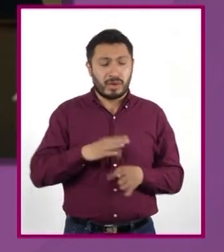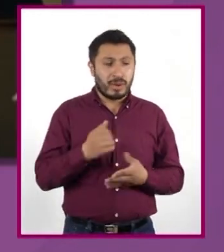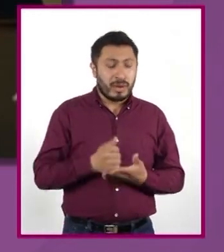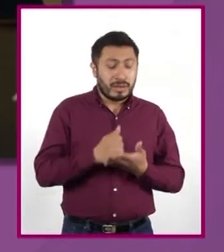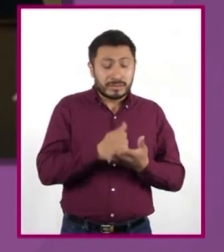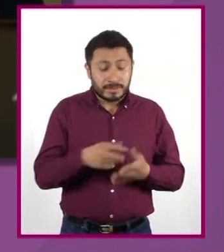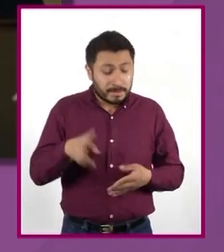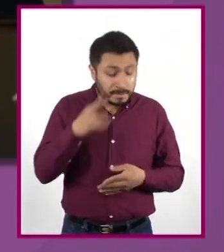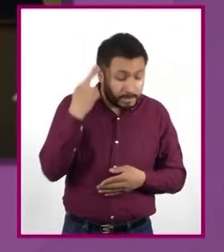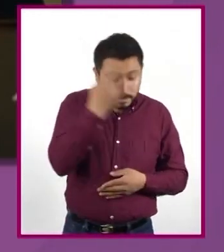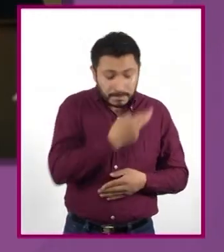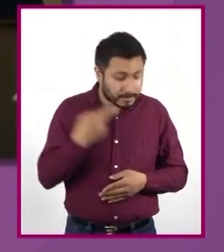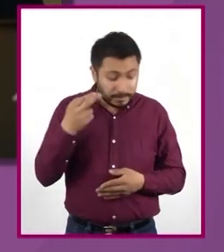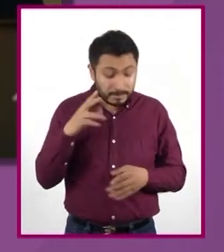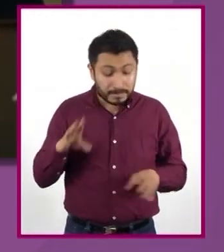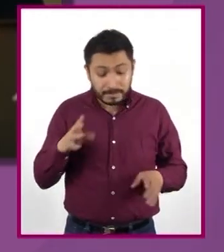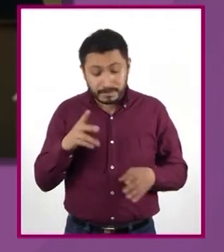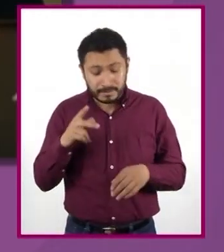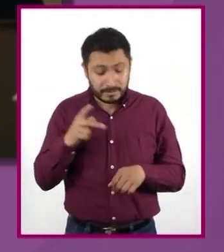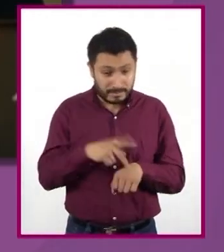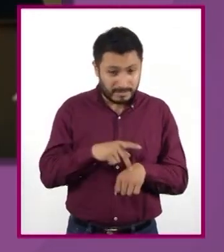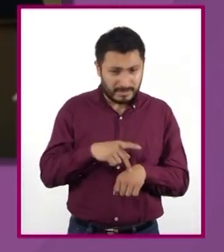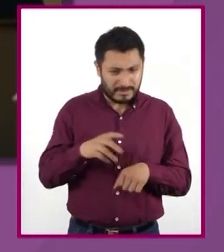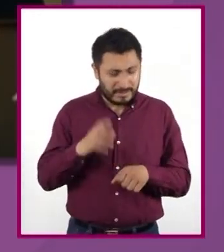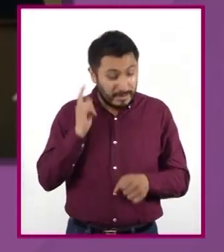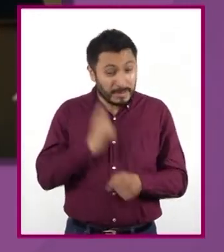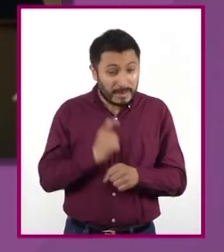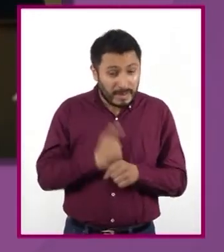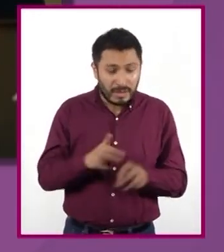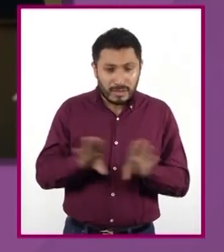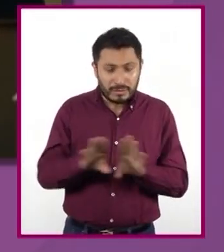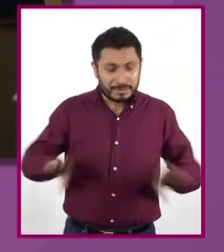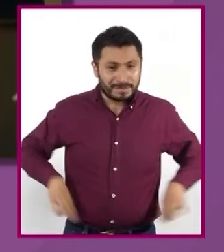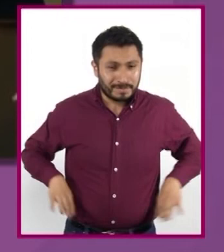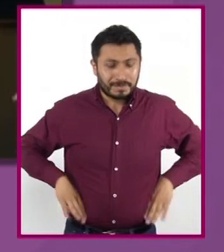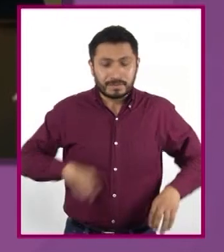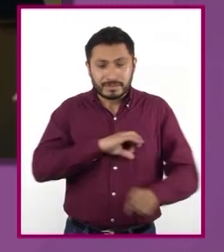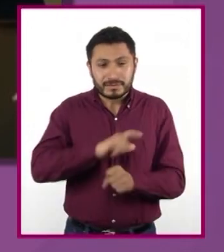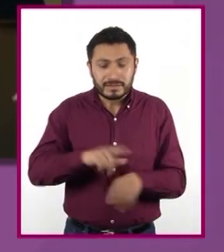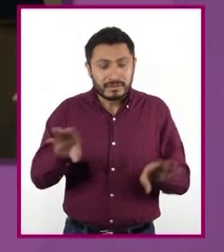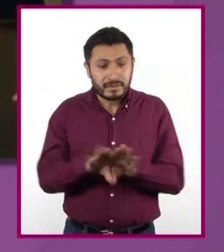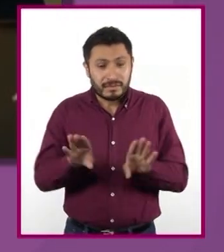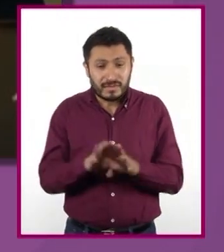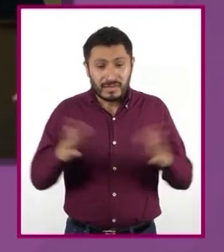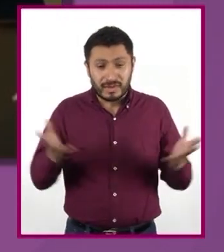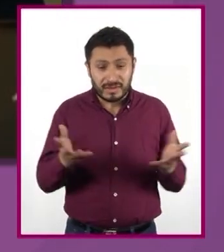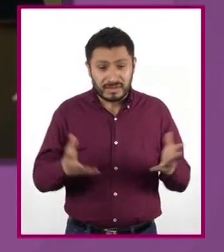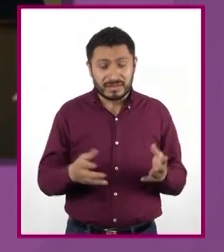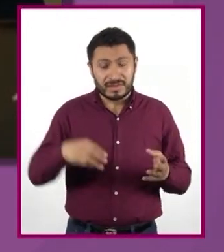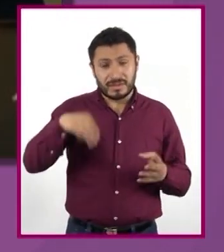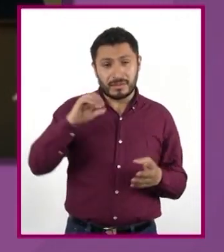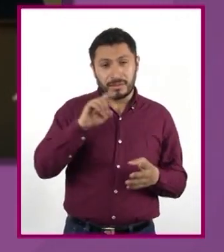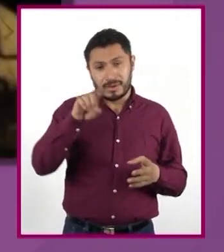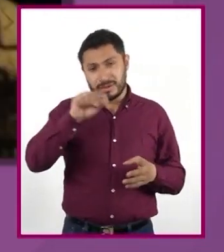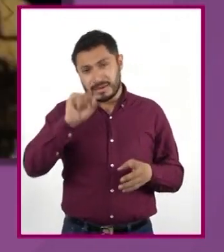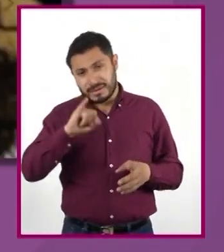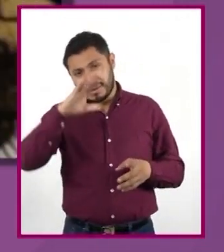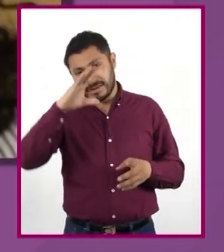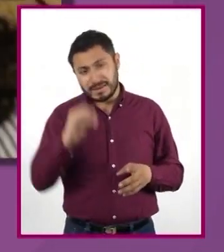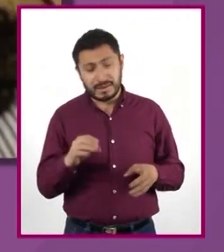la pieza empiezan a salir cuestiones ya más específicas de cómo se fue armando el mosaico,